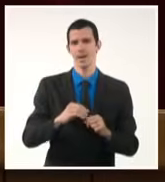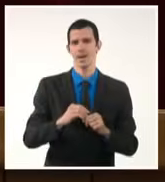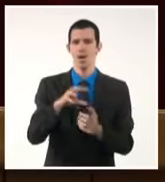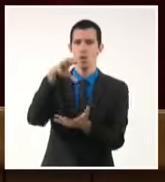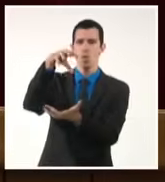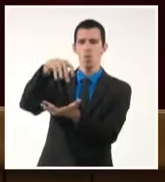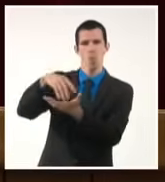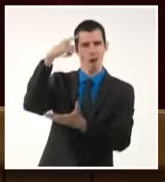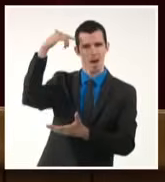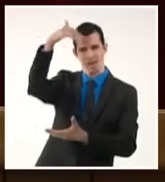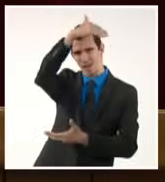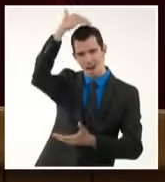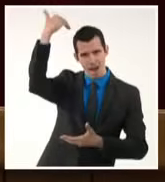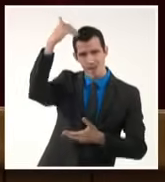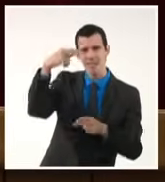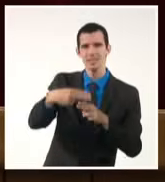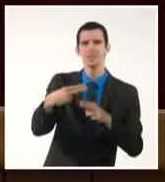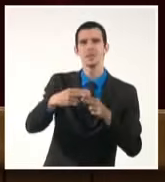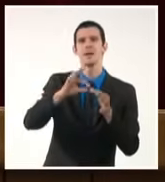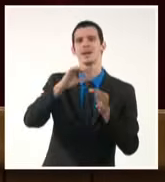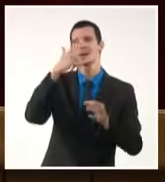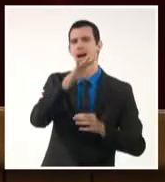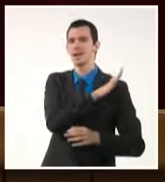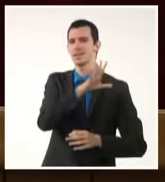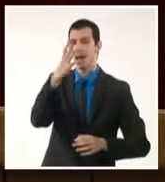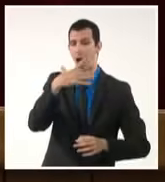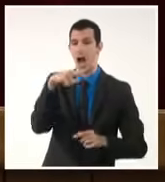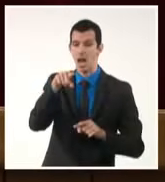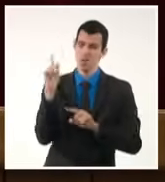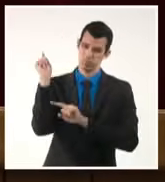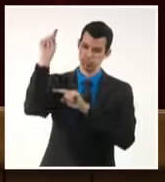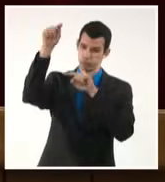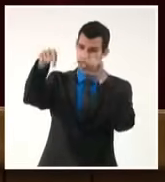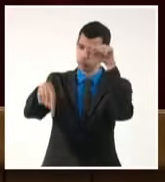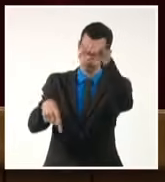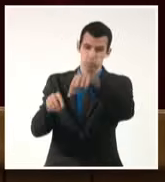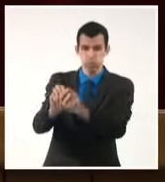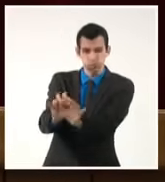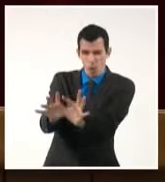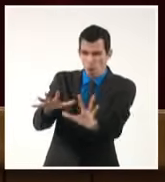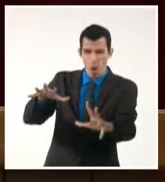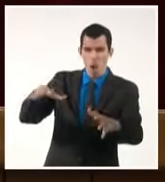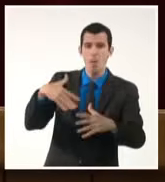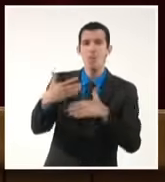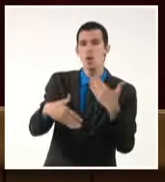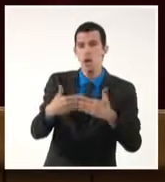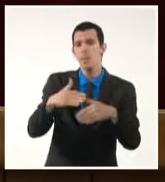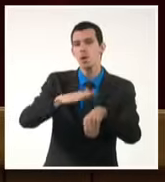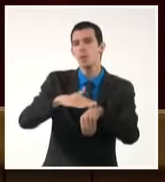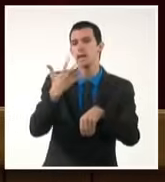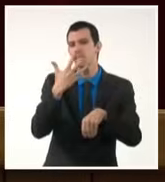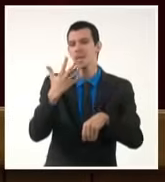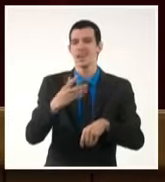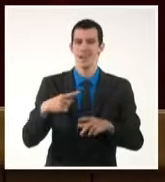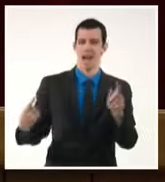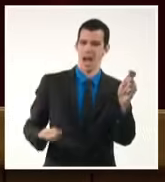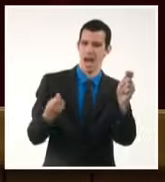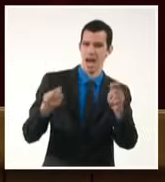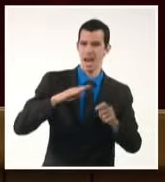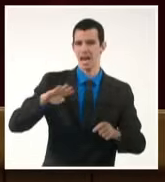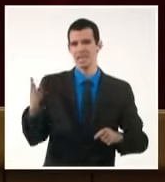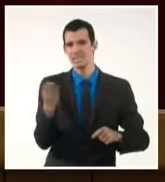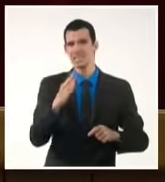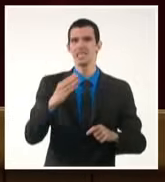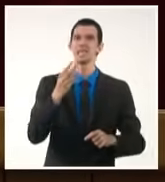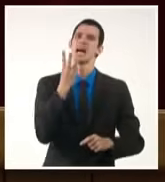de exterminar a su pueblo. Como dije en el 7º pleno del Comité Central del Partido, las medidas de asfixia